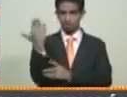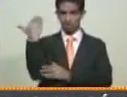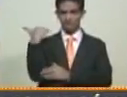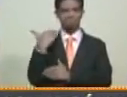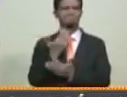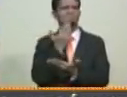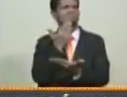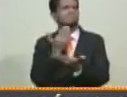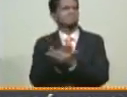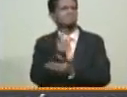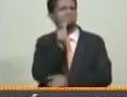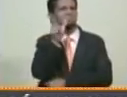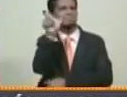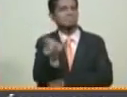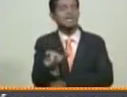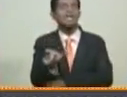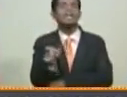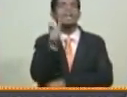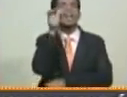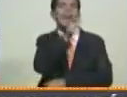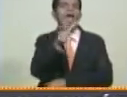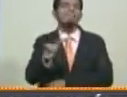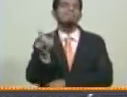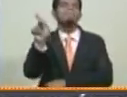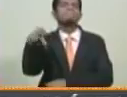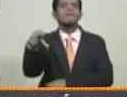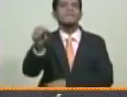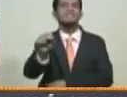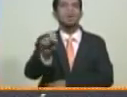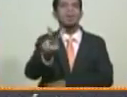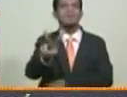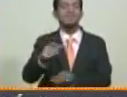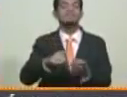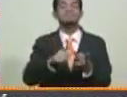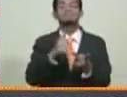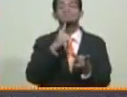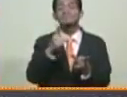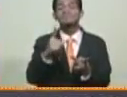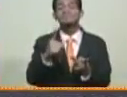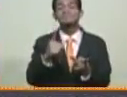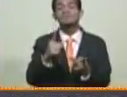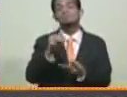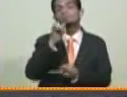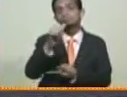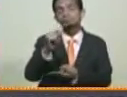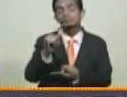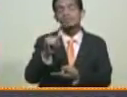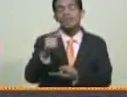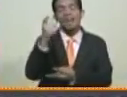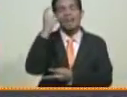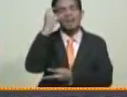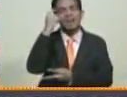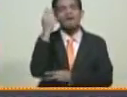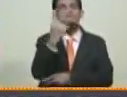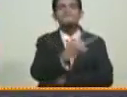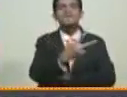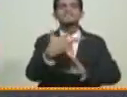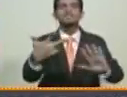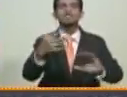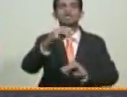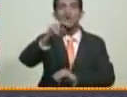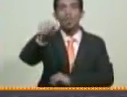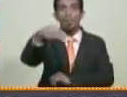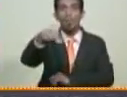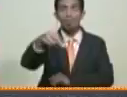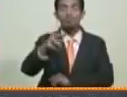la militancia del Partido Socialista Unido de Venezuela. Además, ha anunciado la fecha del cuarto congreso de la Tolda Roja, 28 de junio, es la cita donde además